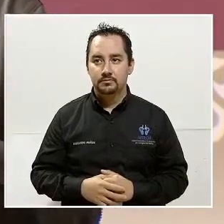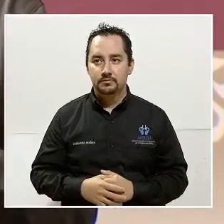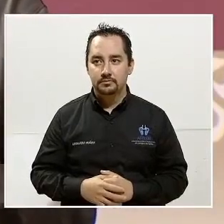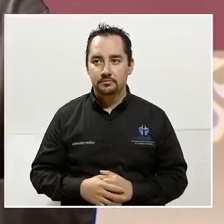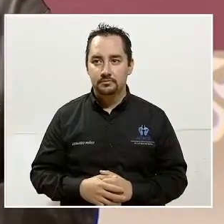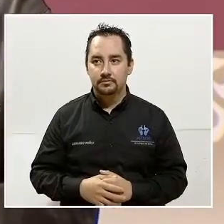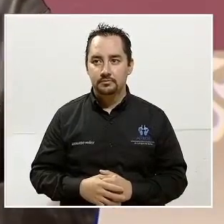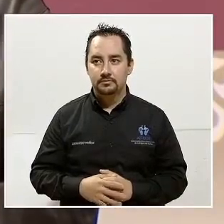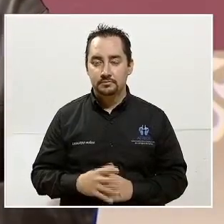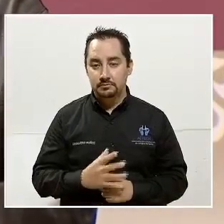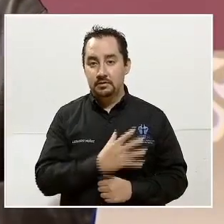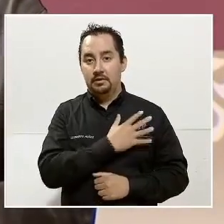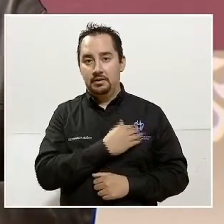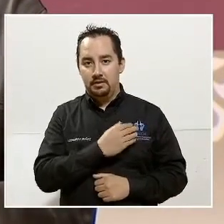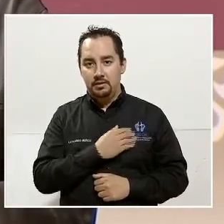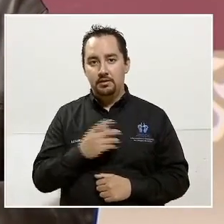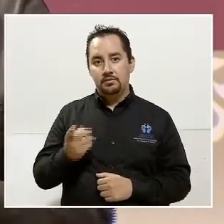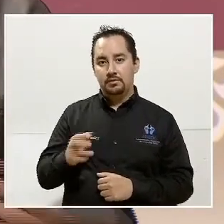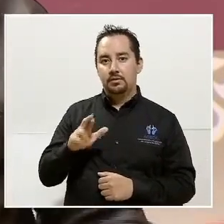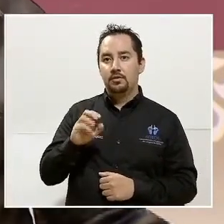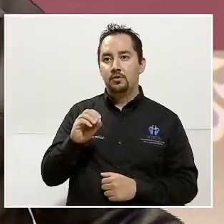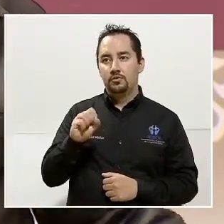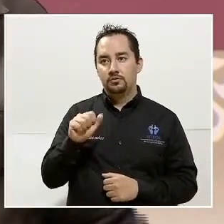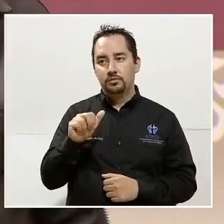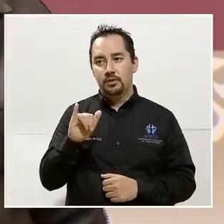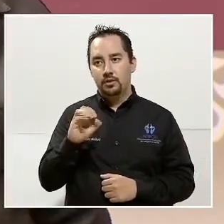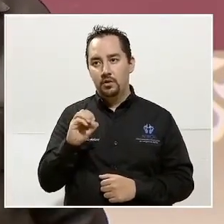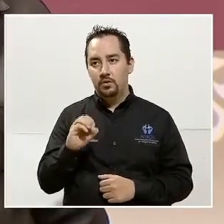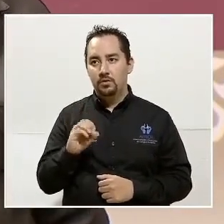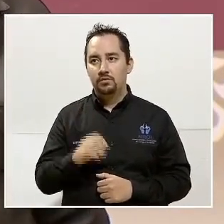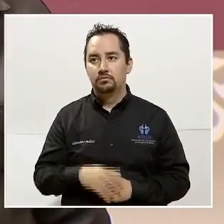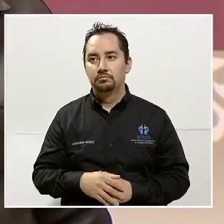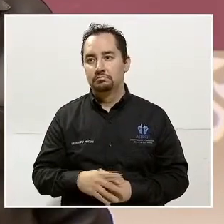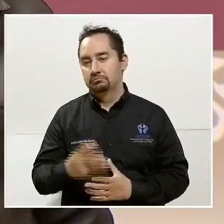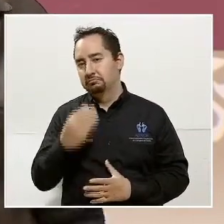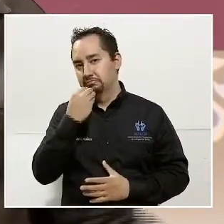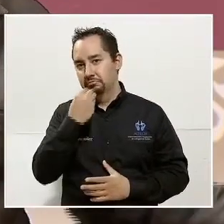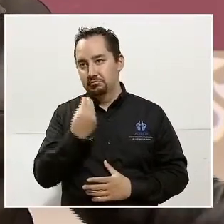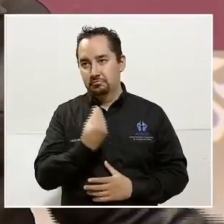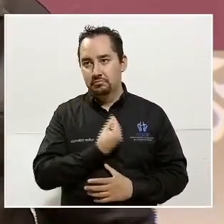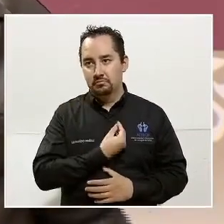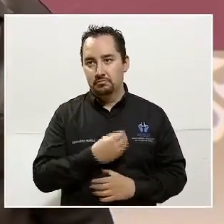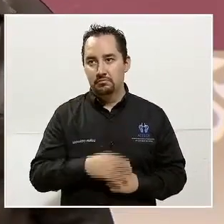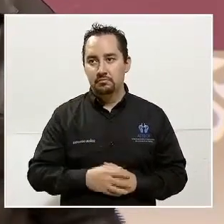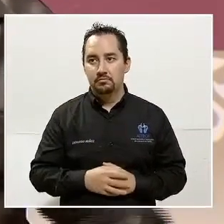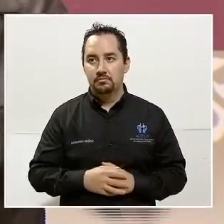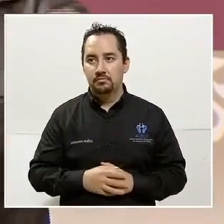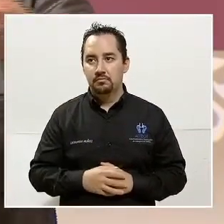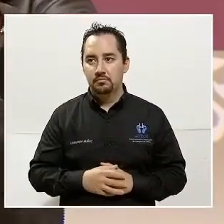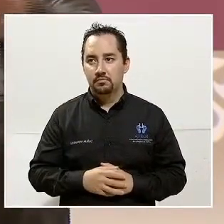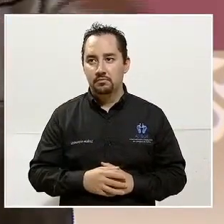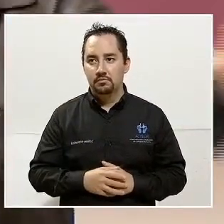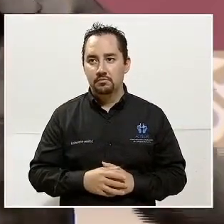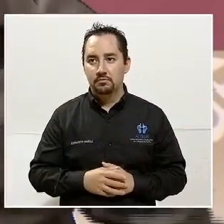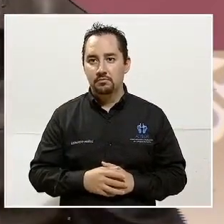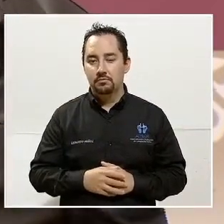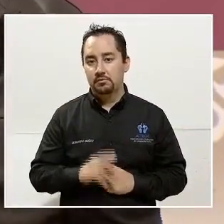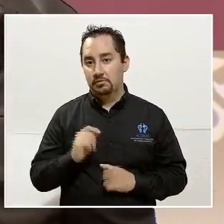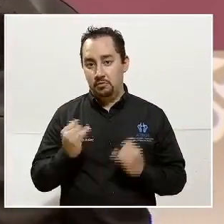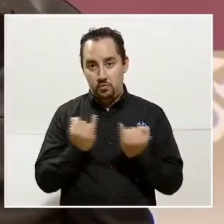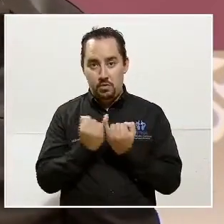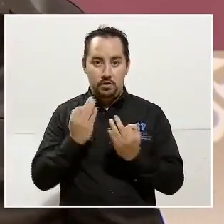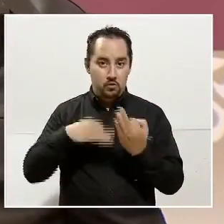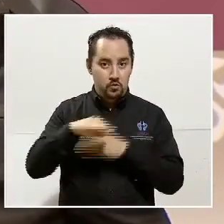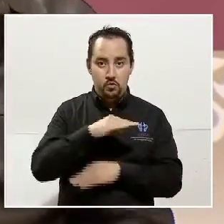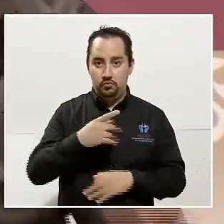la hija de doña Rosario, porque ni modo que va a fallar. Es como todos